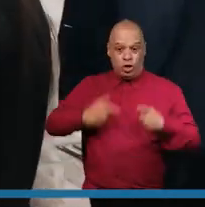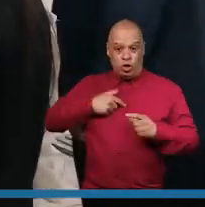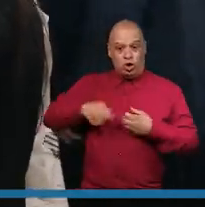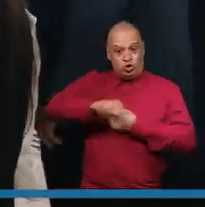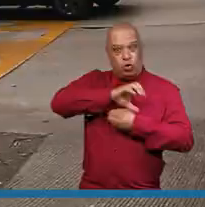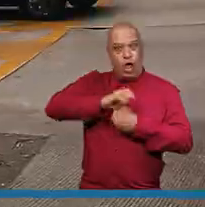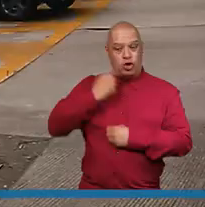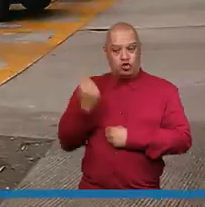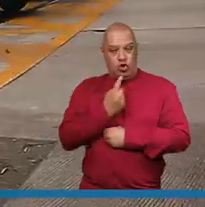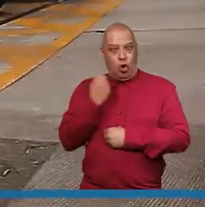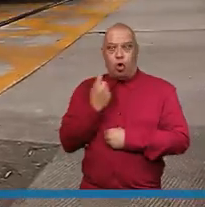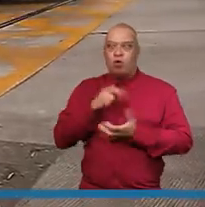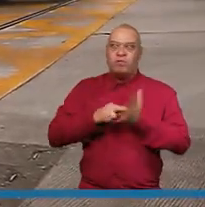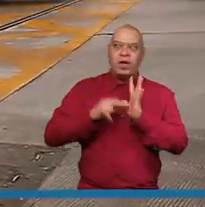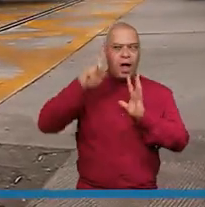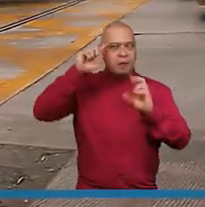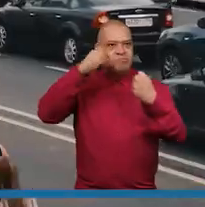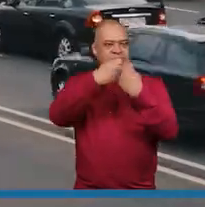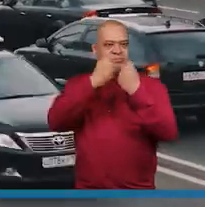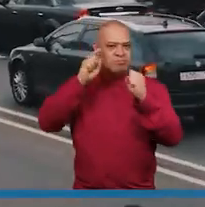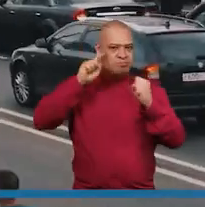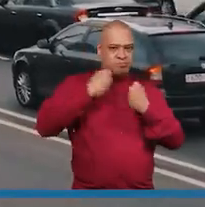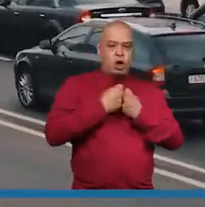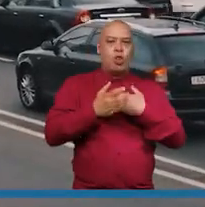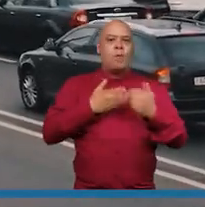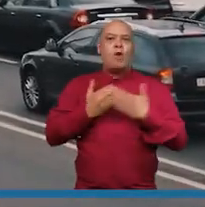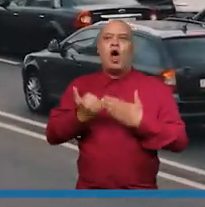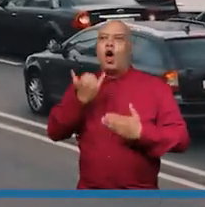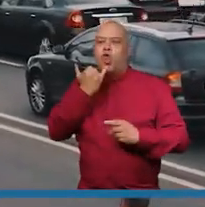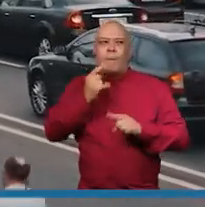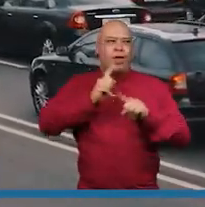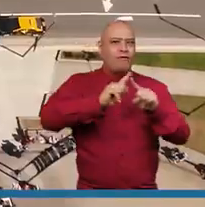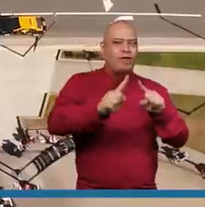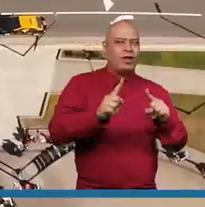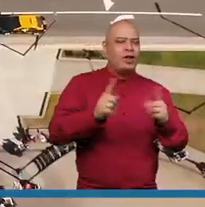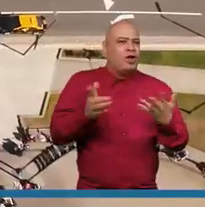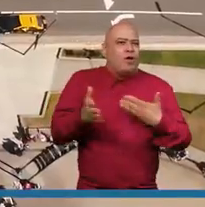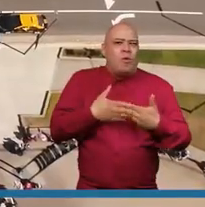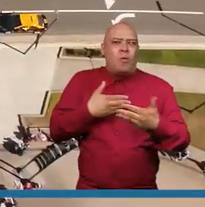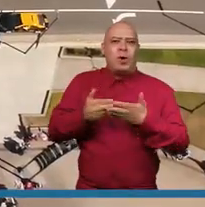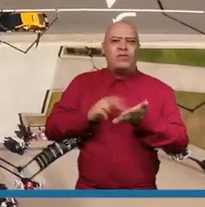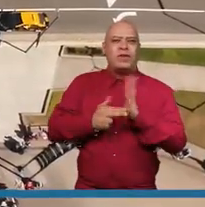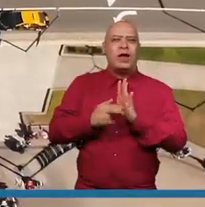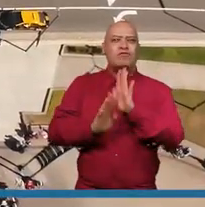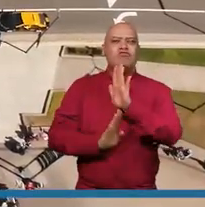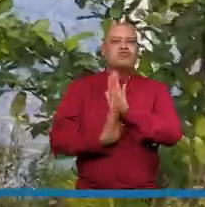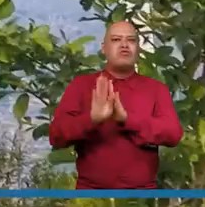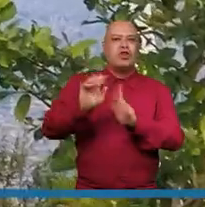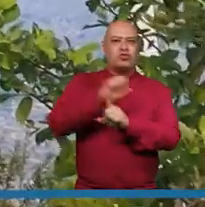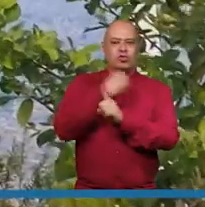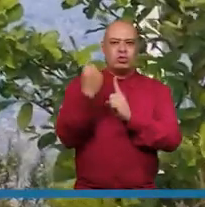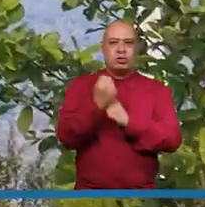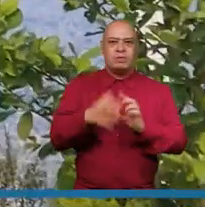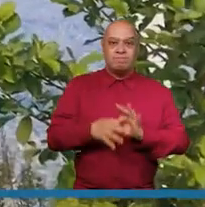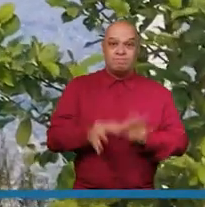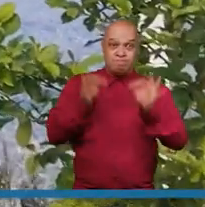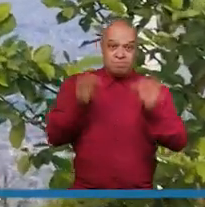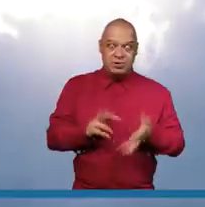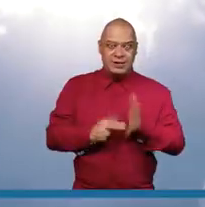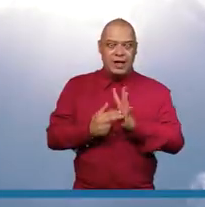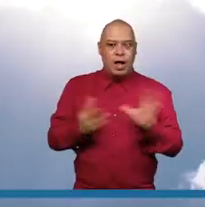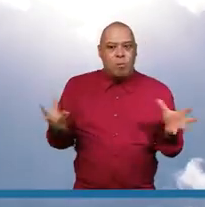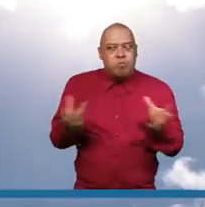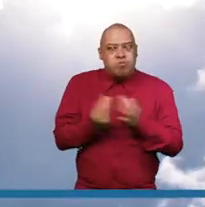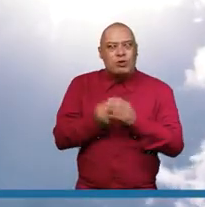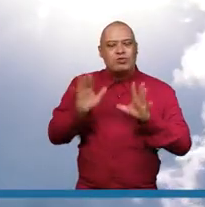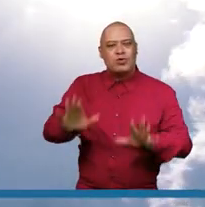manera aislada. No importa el lenguaje, el idioma que estamos hablando, se llama desarrollo social, se llama